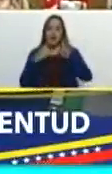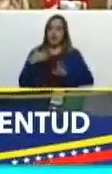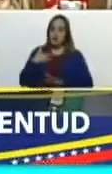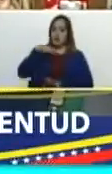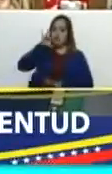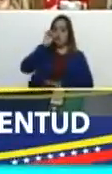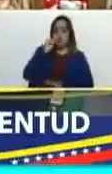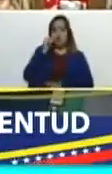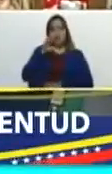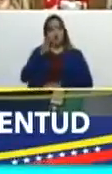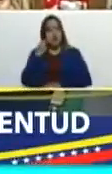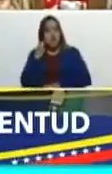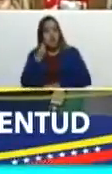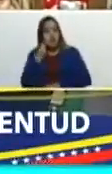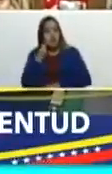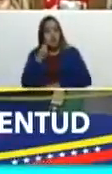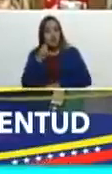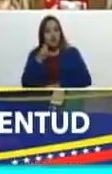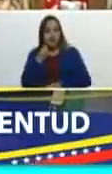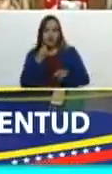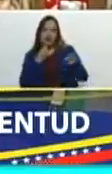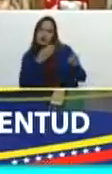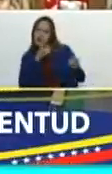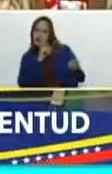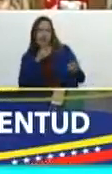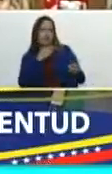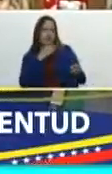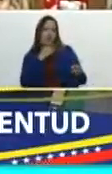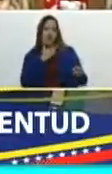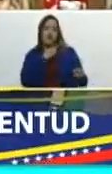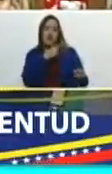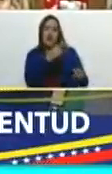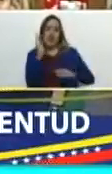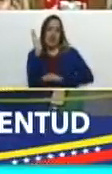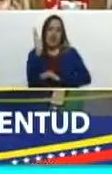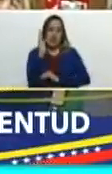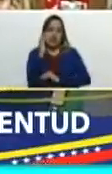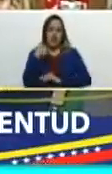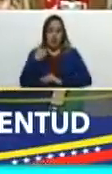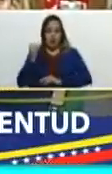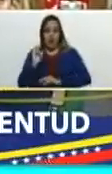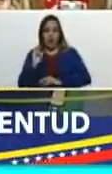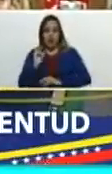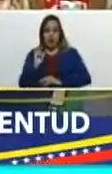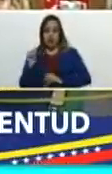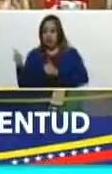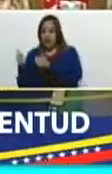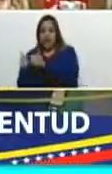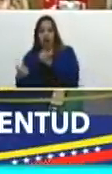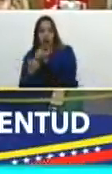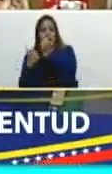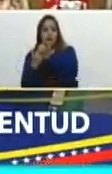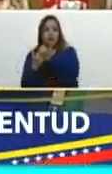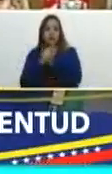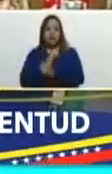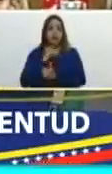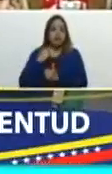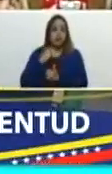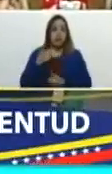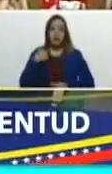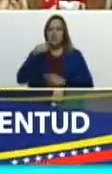experiencia de la decepción de lo que vi en la iglesia cuando era monaguillo, a